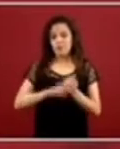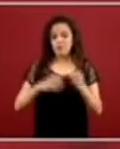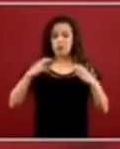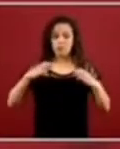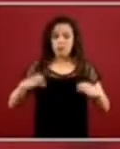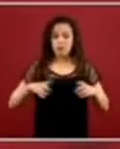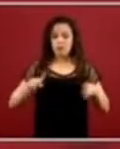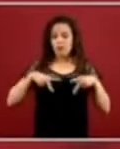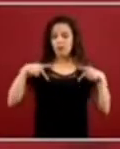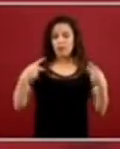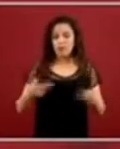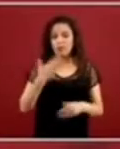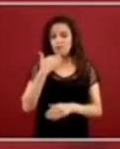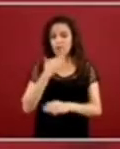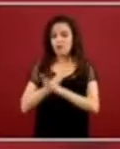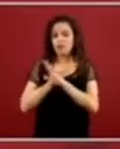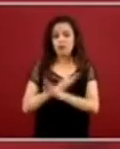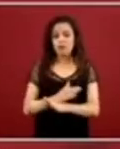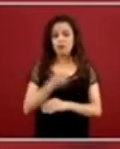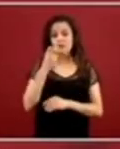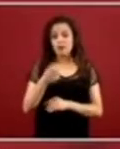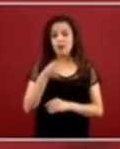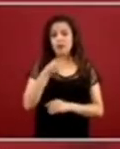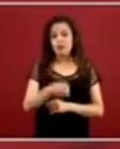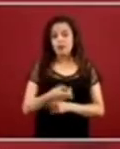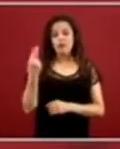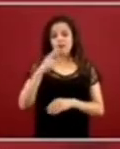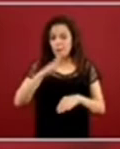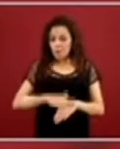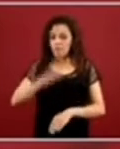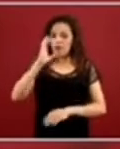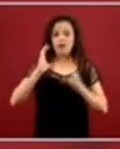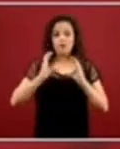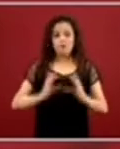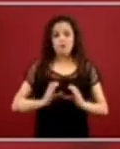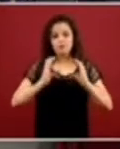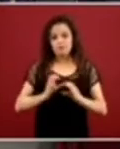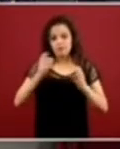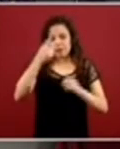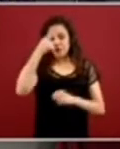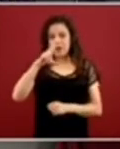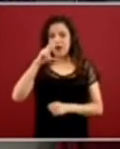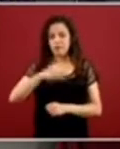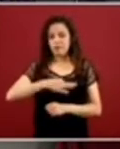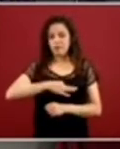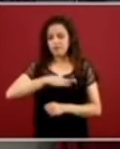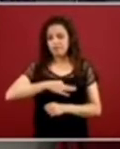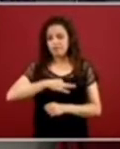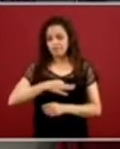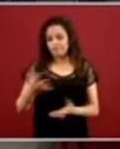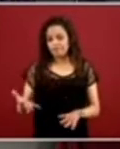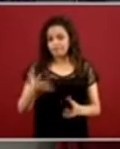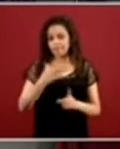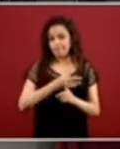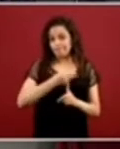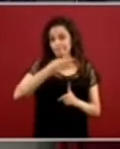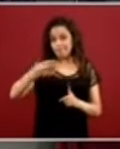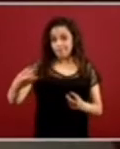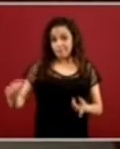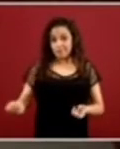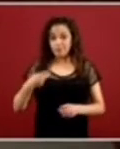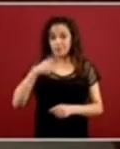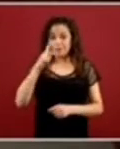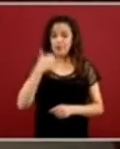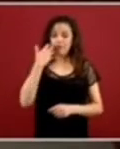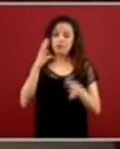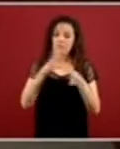con las que hay que tener mayor cuidado que no se vayan a infectar. Ahora, pero también me gustaría dejar en claro, la